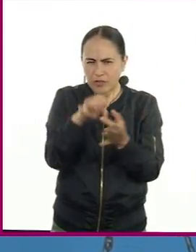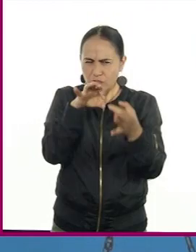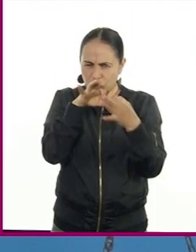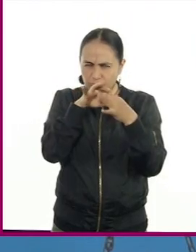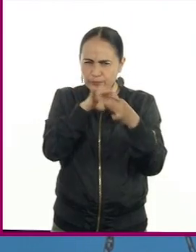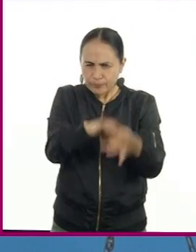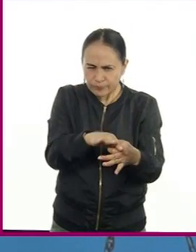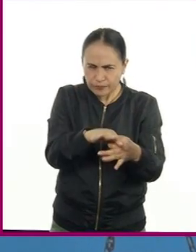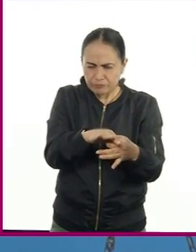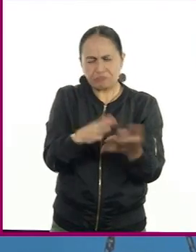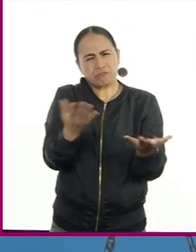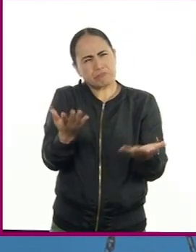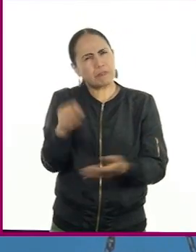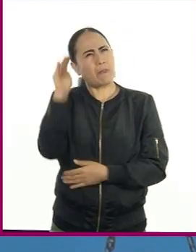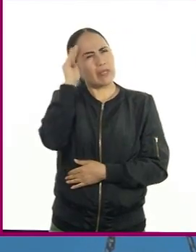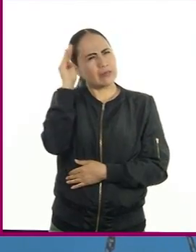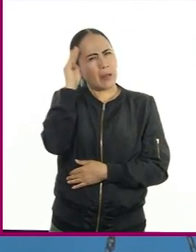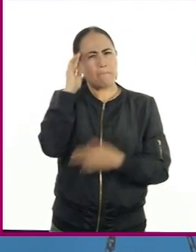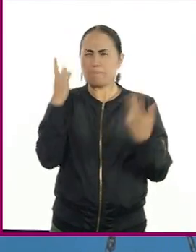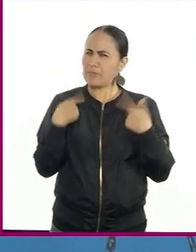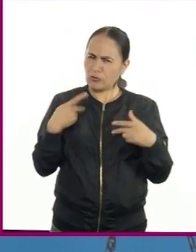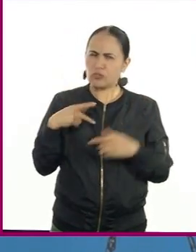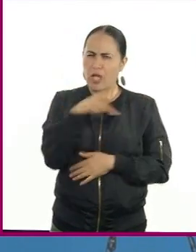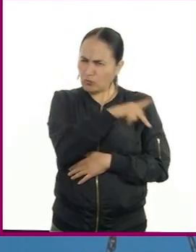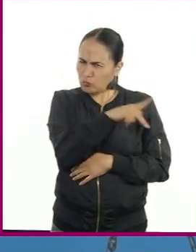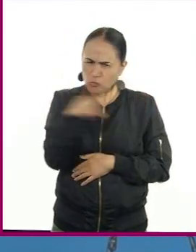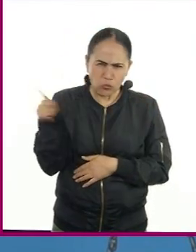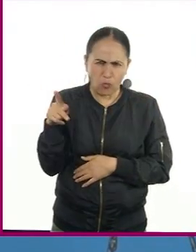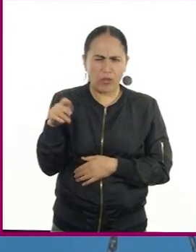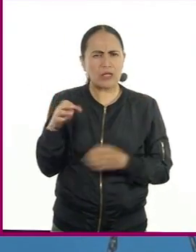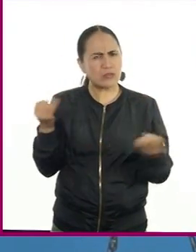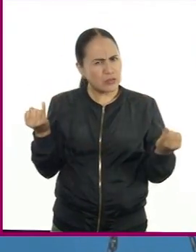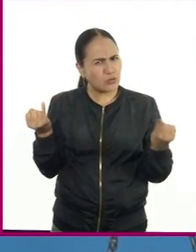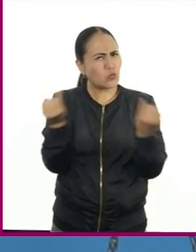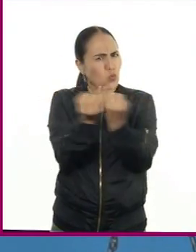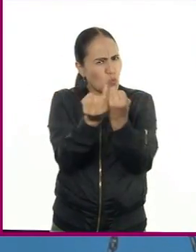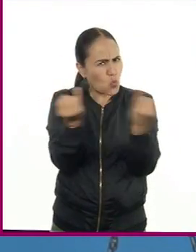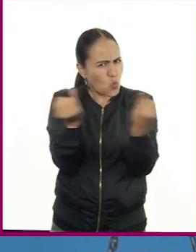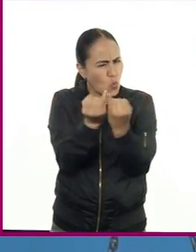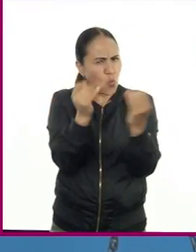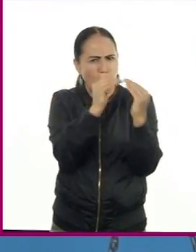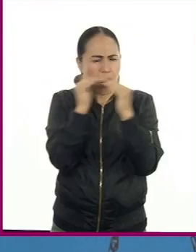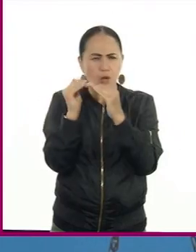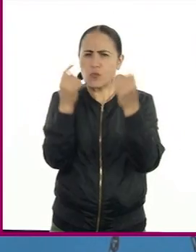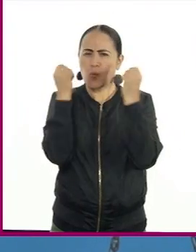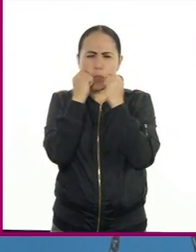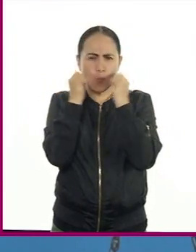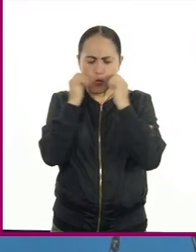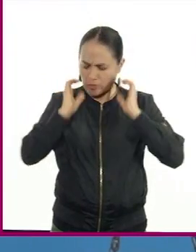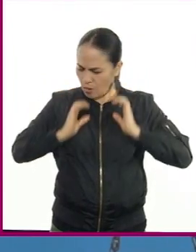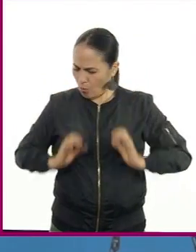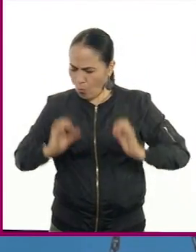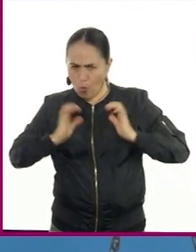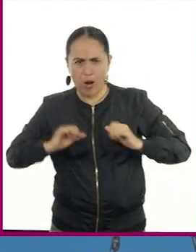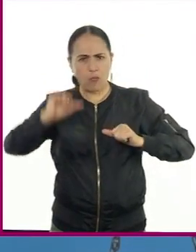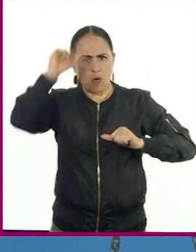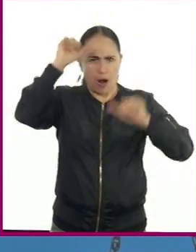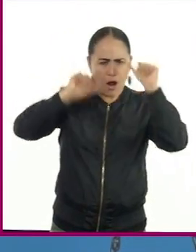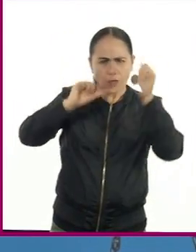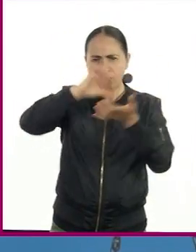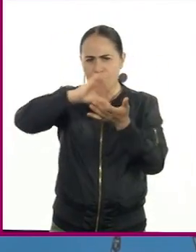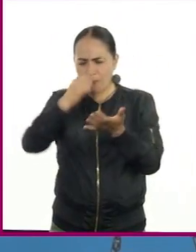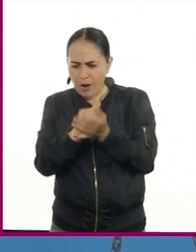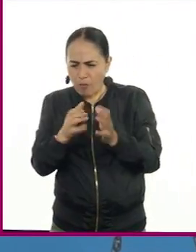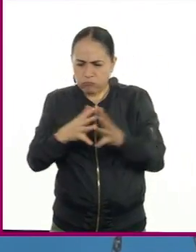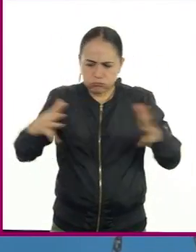que todas las personas somos iguales, independientemente de nuestras diferencias físicas, culturales